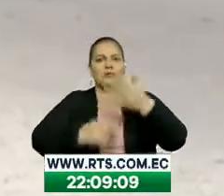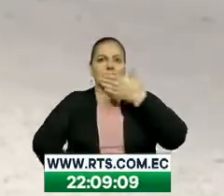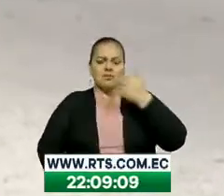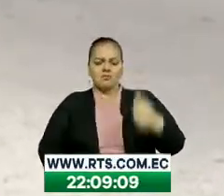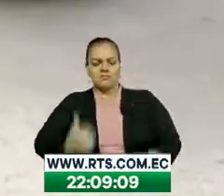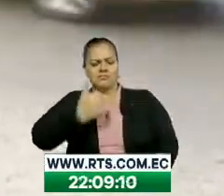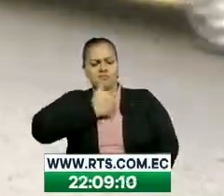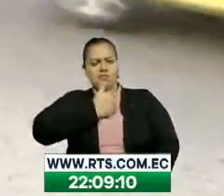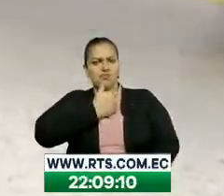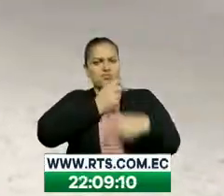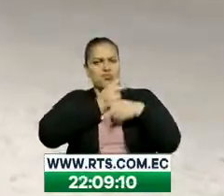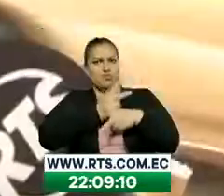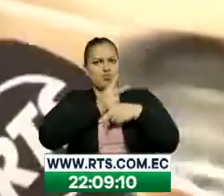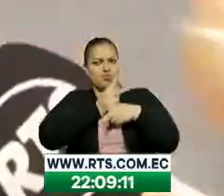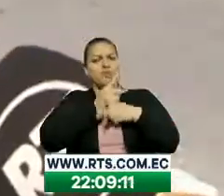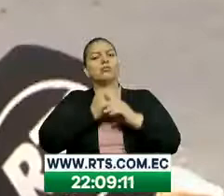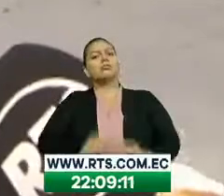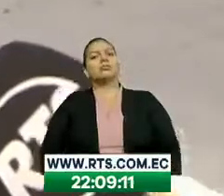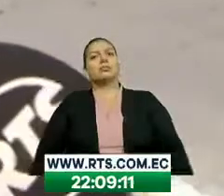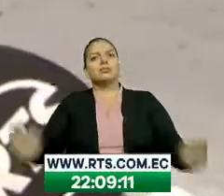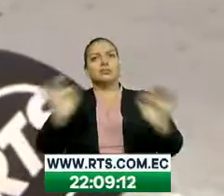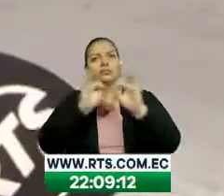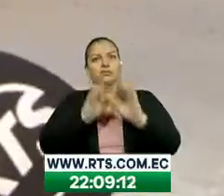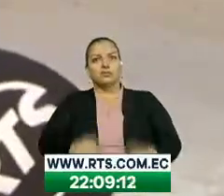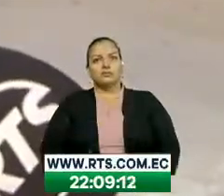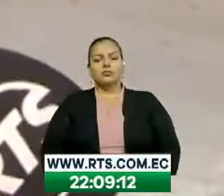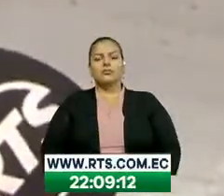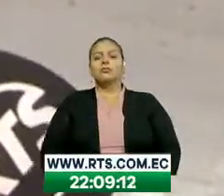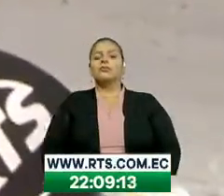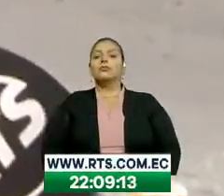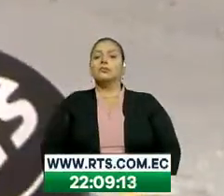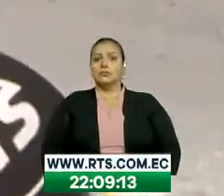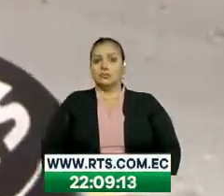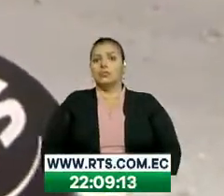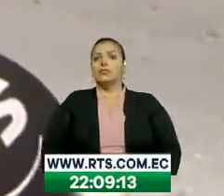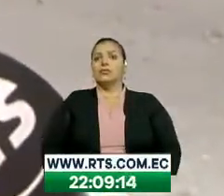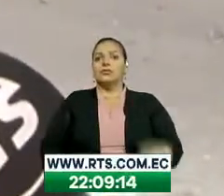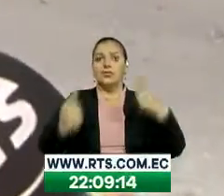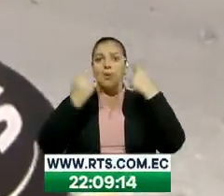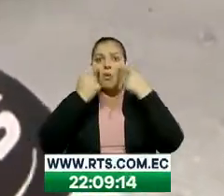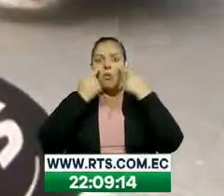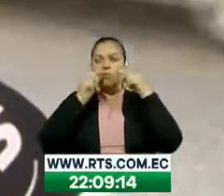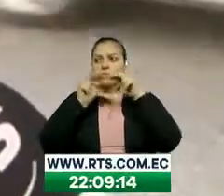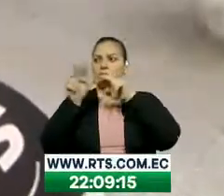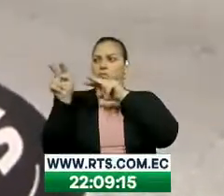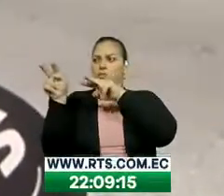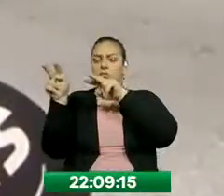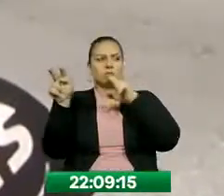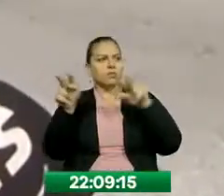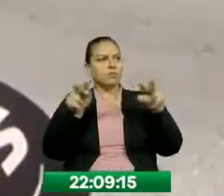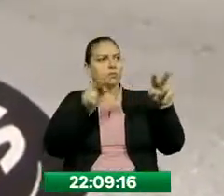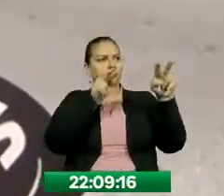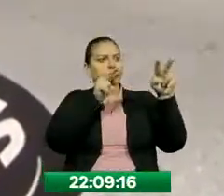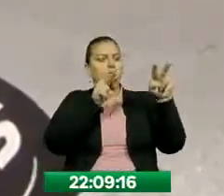mismo resguardar su seguridad. Que ponga más atención porque estamos muy... no tenemos seguridad.